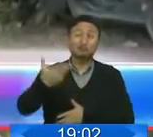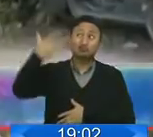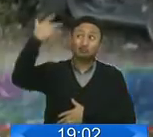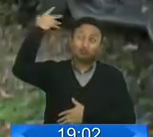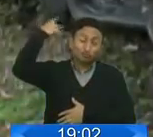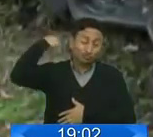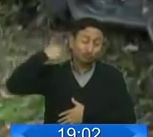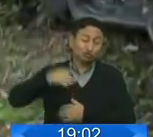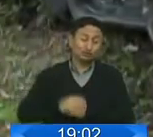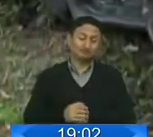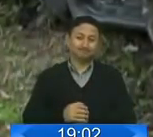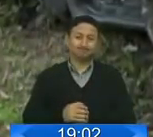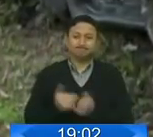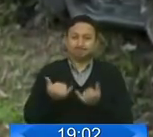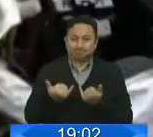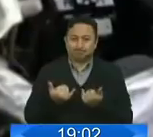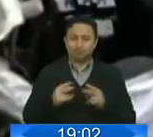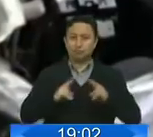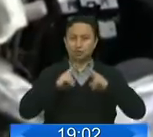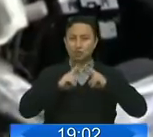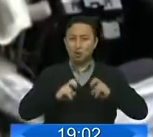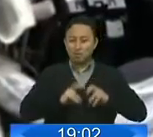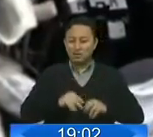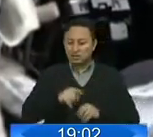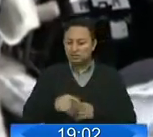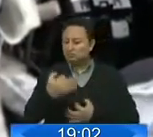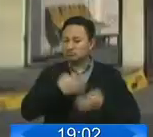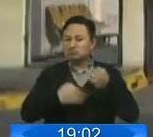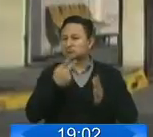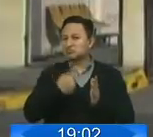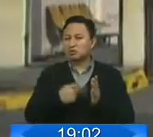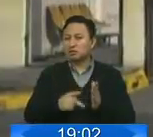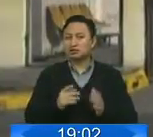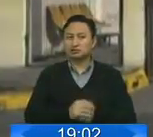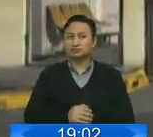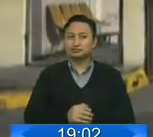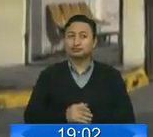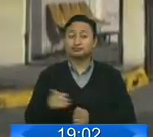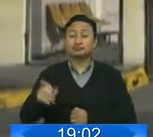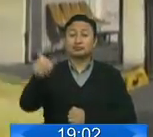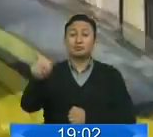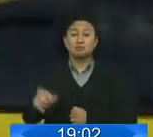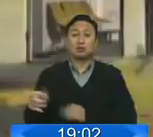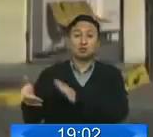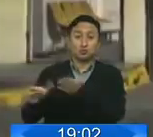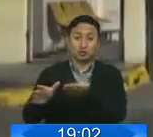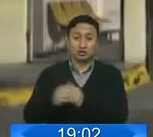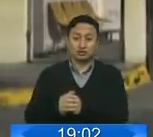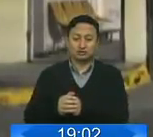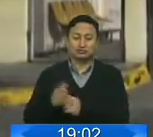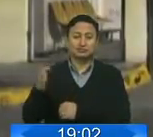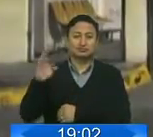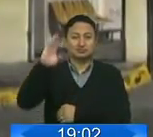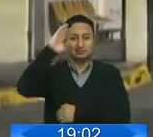las investigaciones determinarán las causas del accidente. Esto mientras las personas que murieron fueron trasladadas